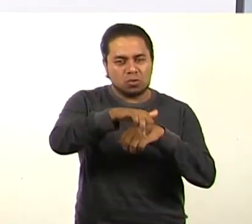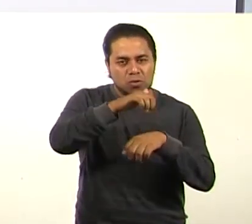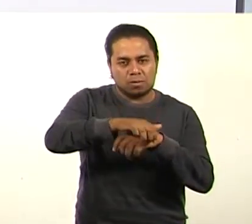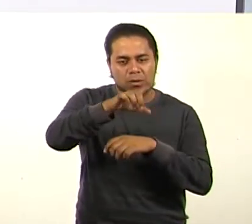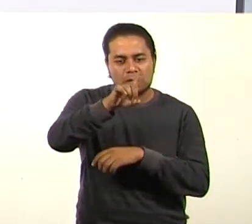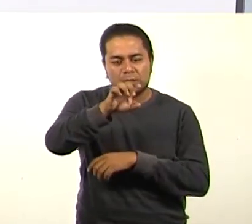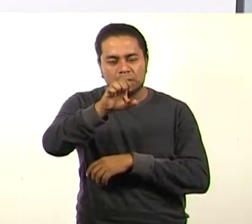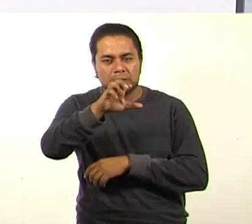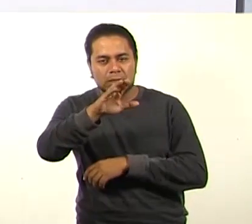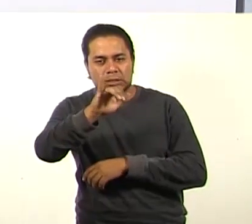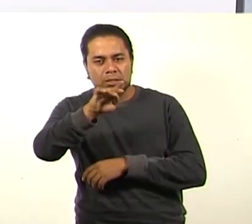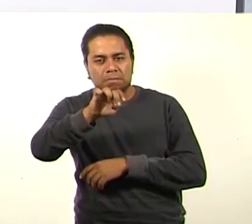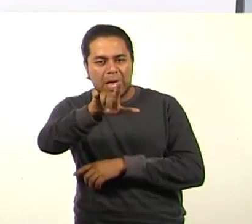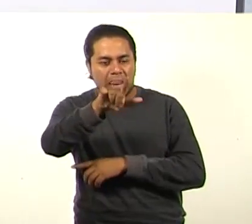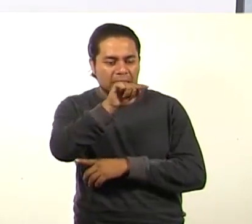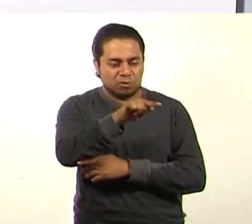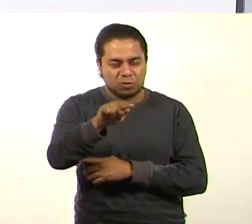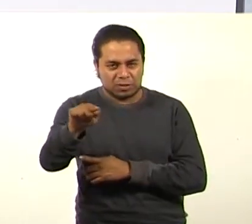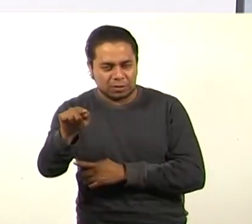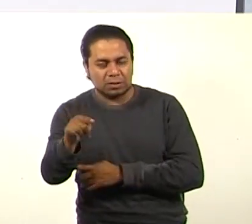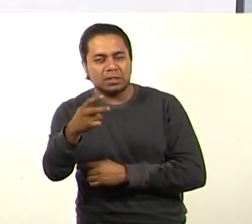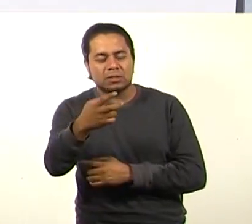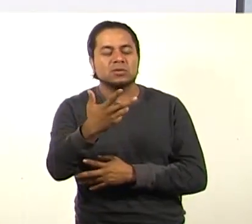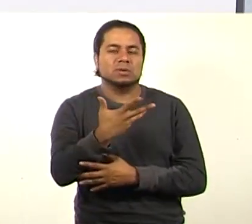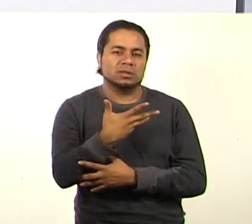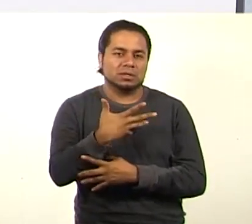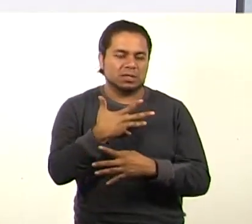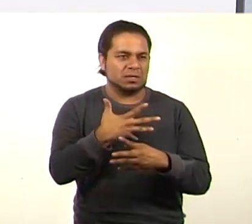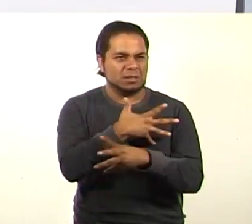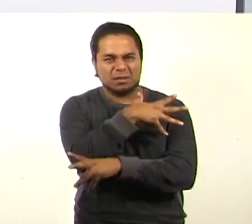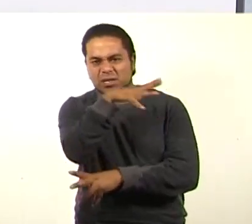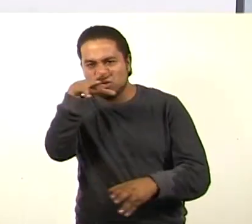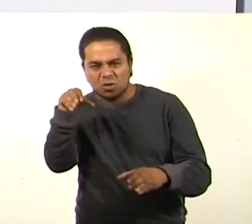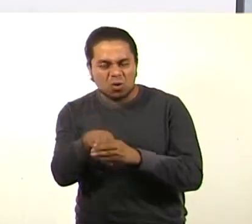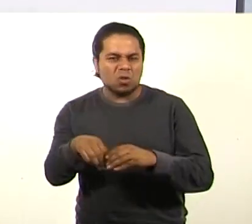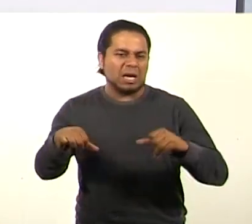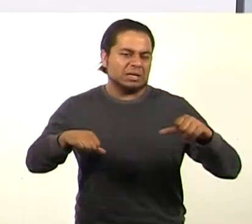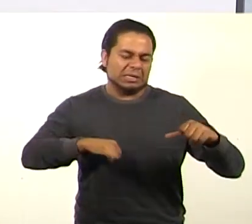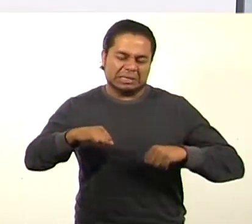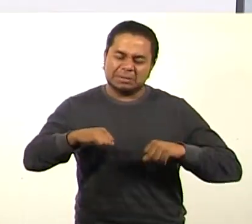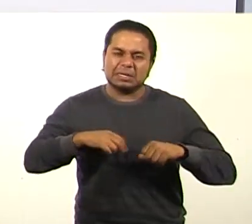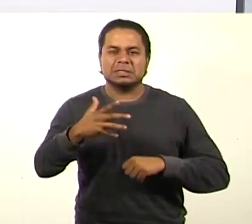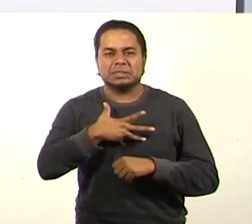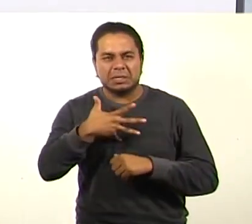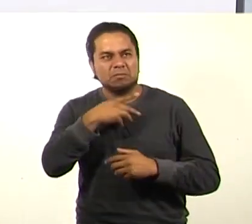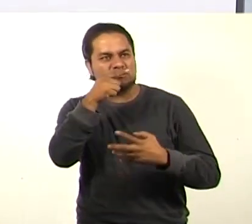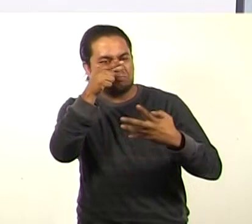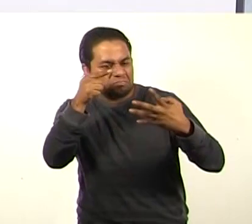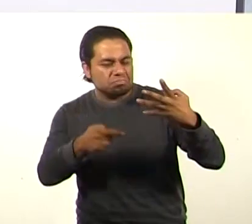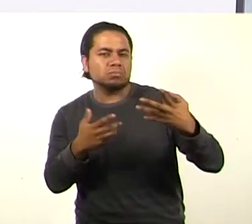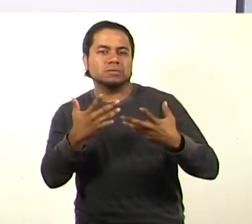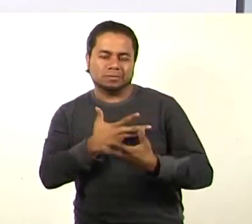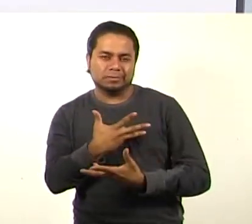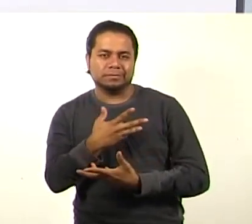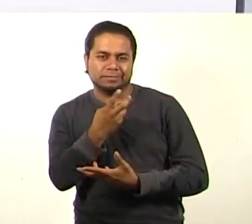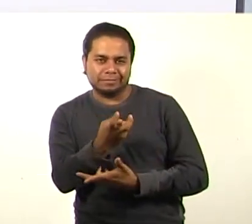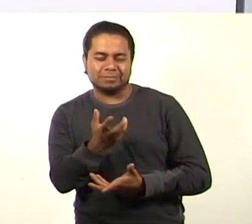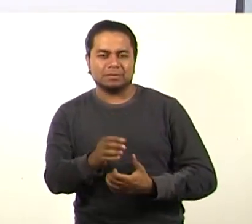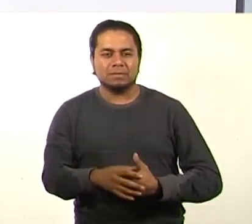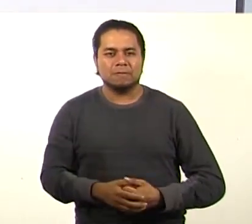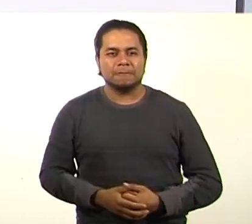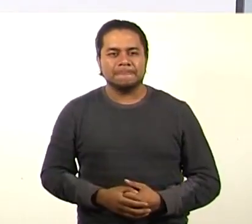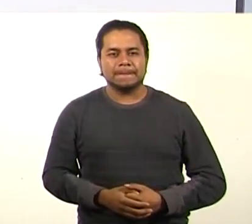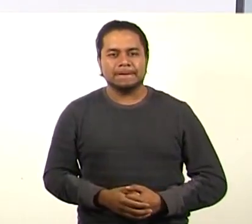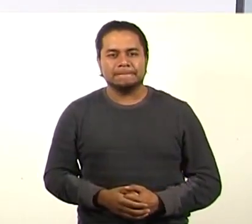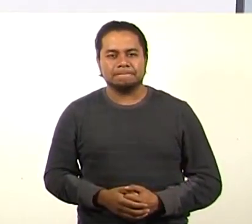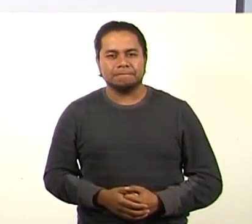bien importante y además aparece en todos los aspectos de nuestras actividades, en todas las actividades de nuestra vida.